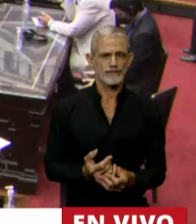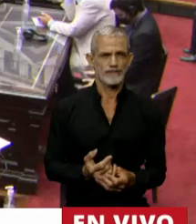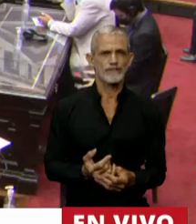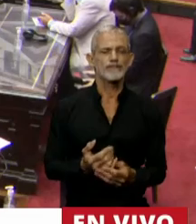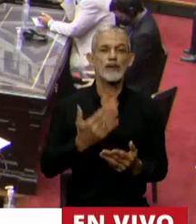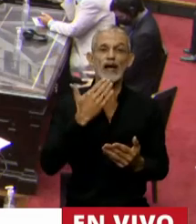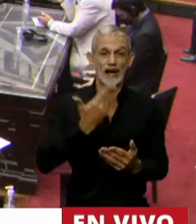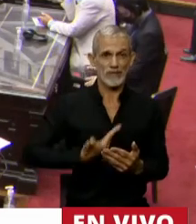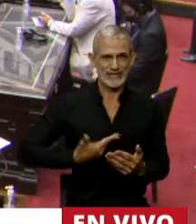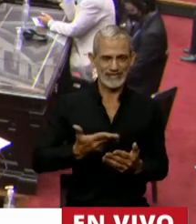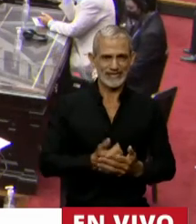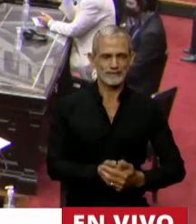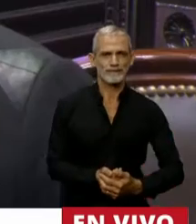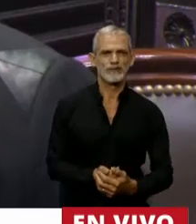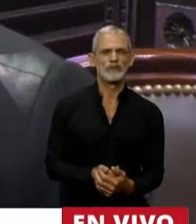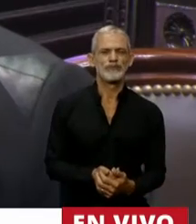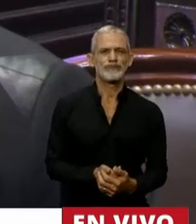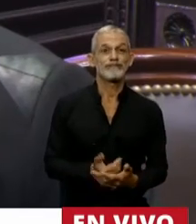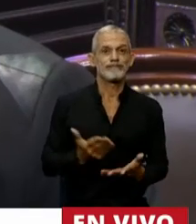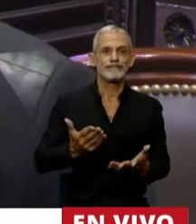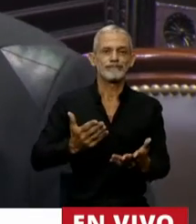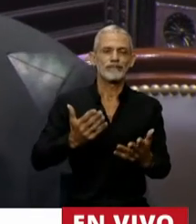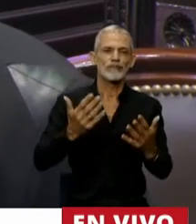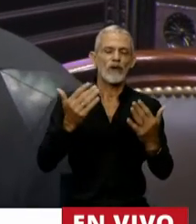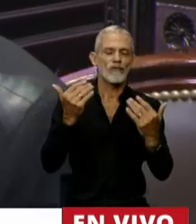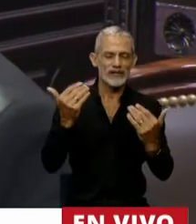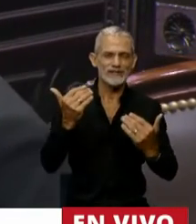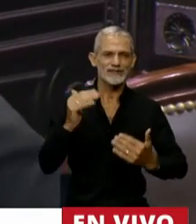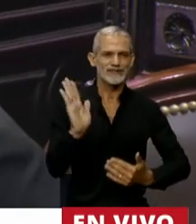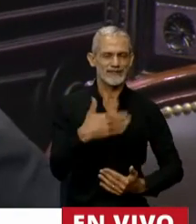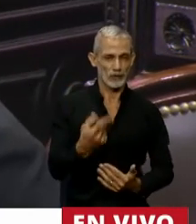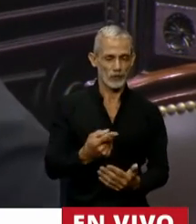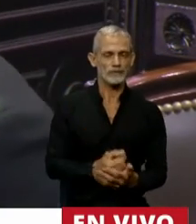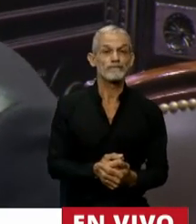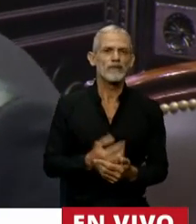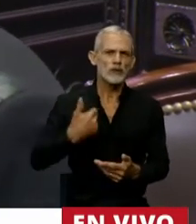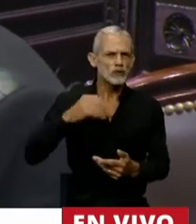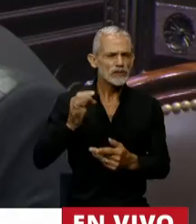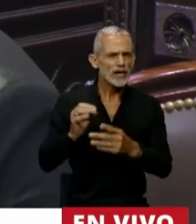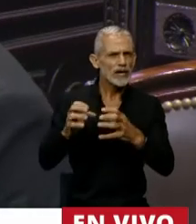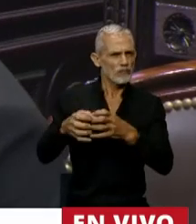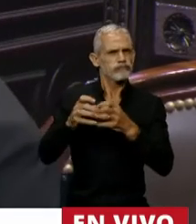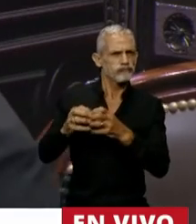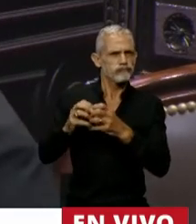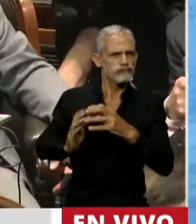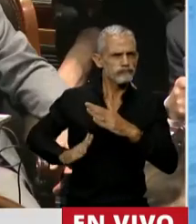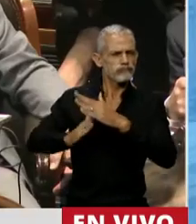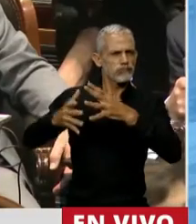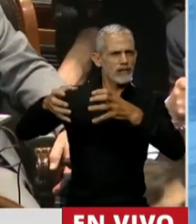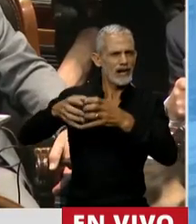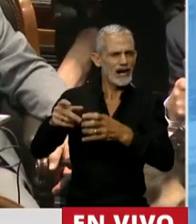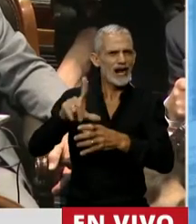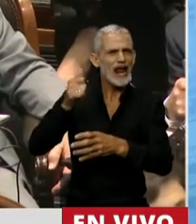7 felicidades a todos yo sé que es labor parlamentaria no pude estar pero